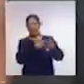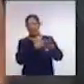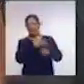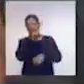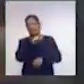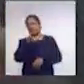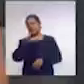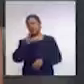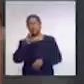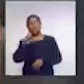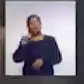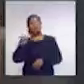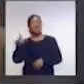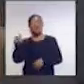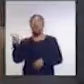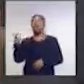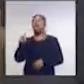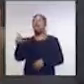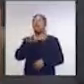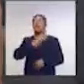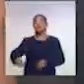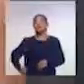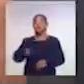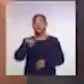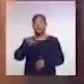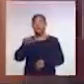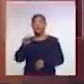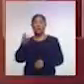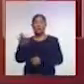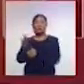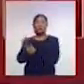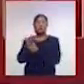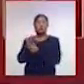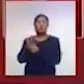que jurídico, así lo dijo el presidente Andrés Manuel López Obrador.